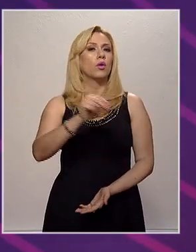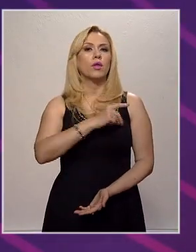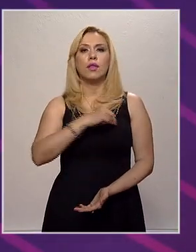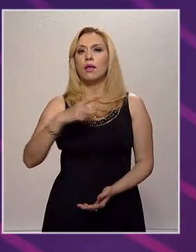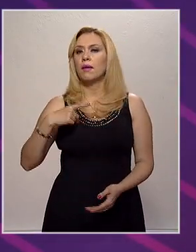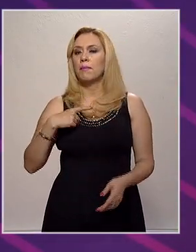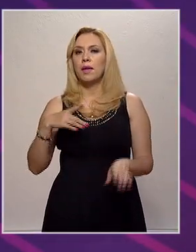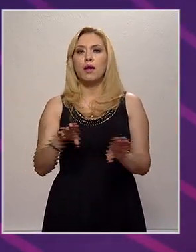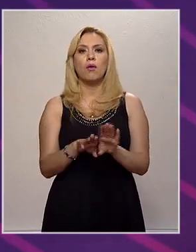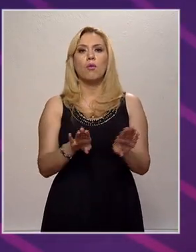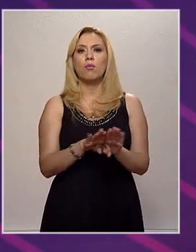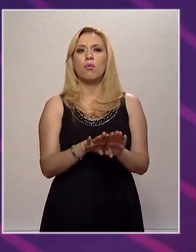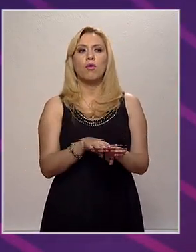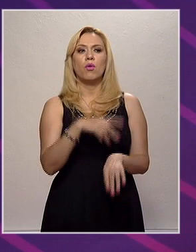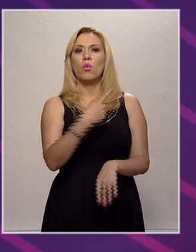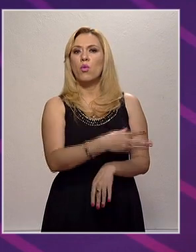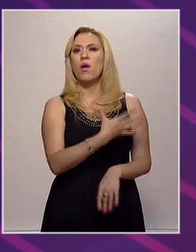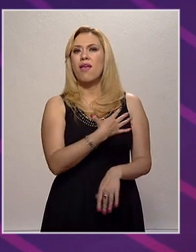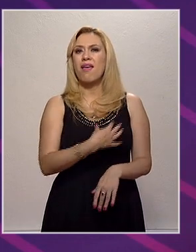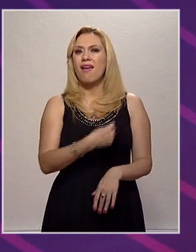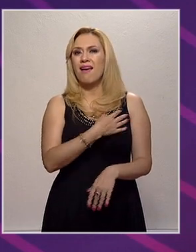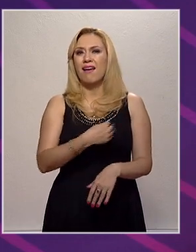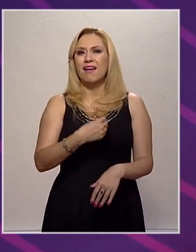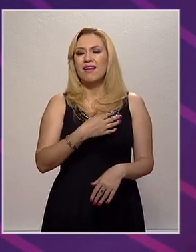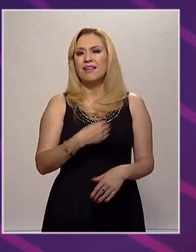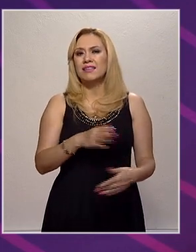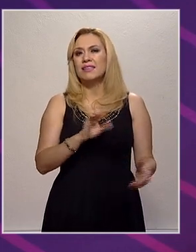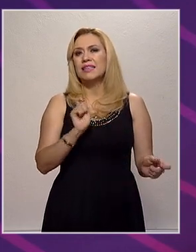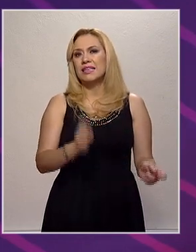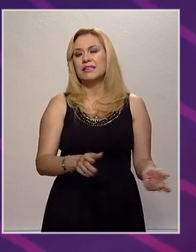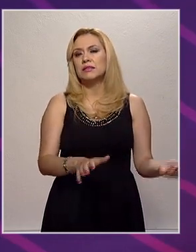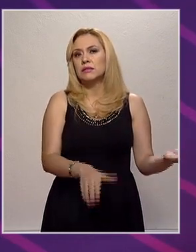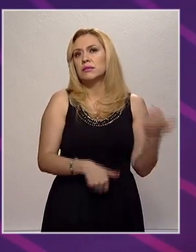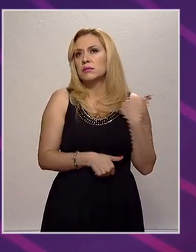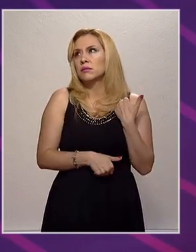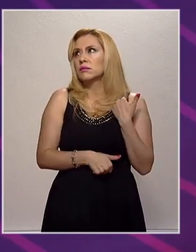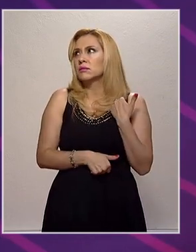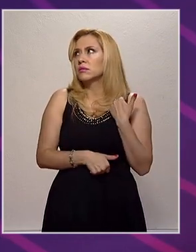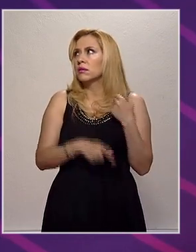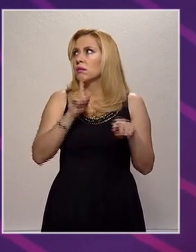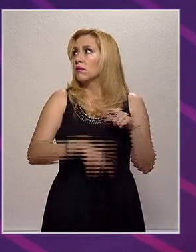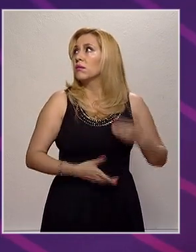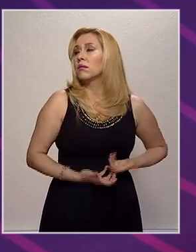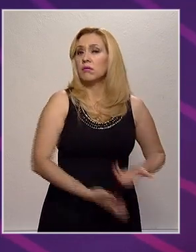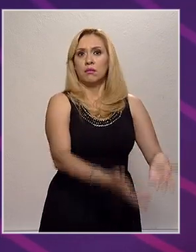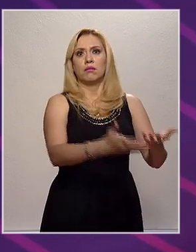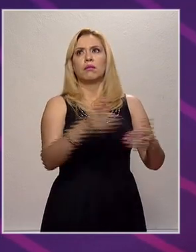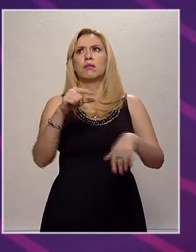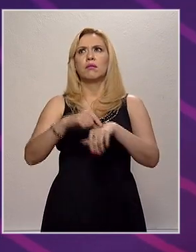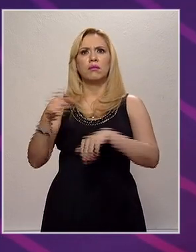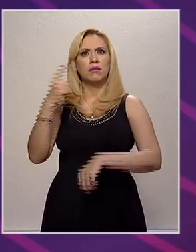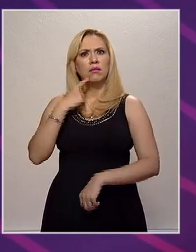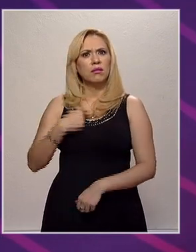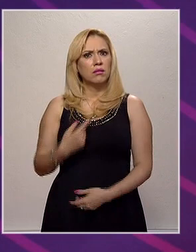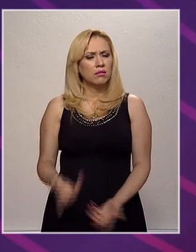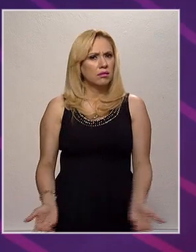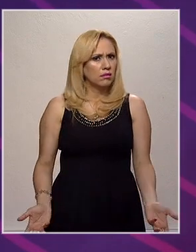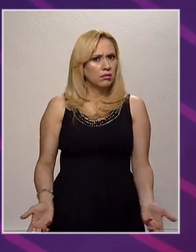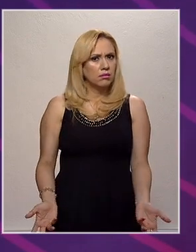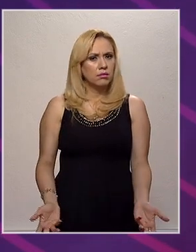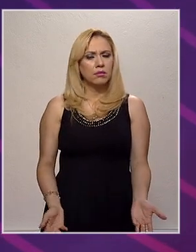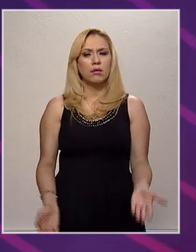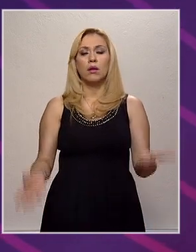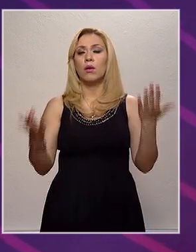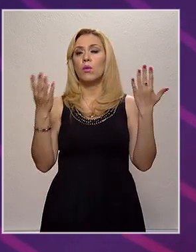el apego precoz con sus hijas e hijos con ellas sin causa médica justificada. 9, derecho de las mujeres a que no se vea alterado el